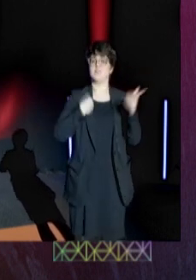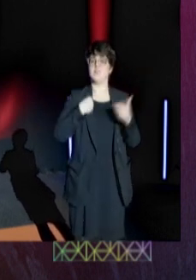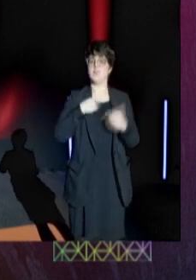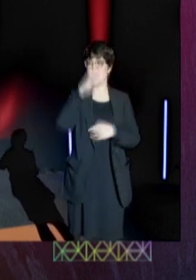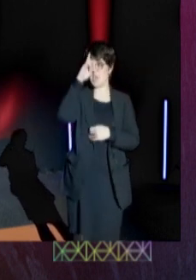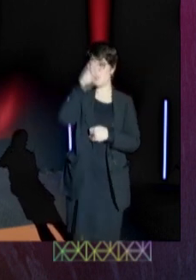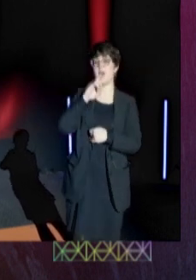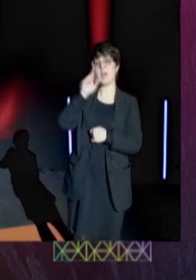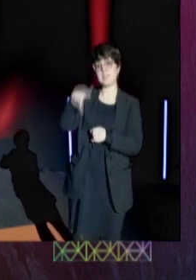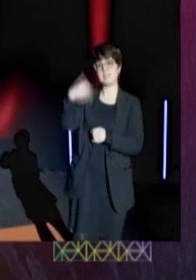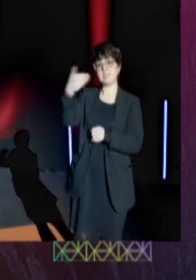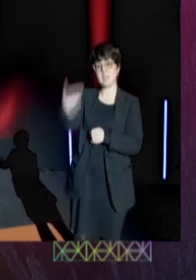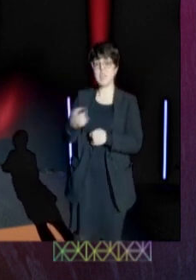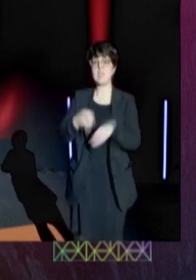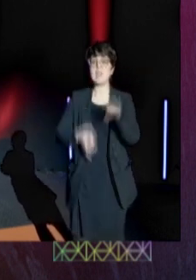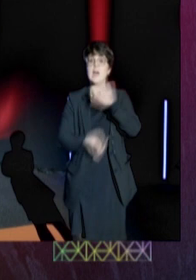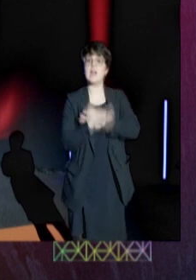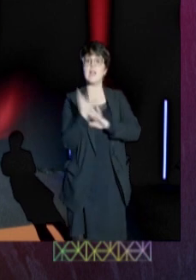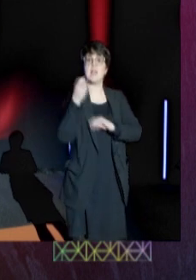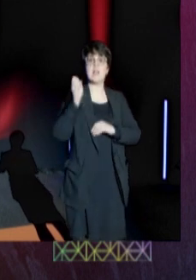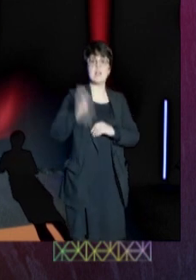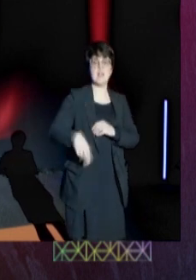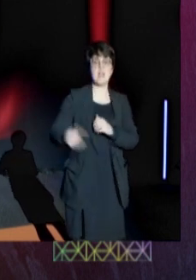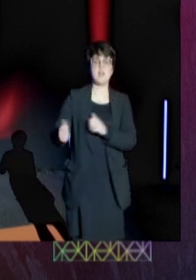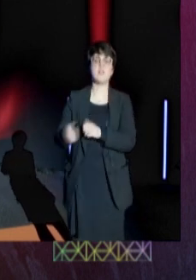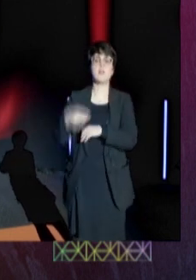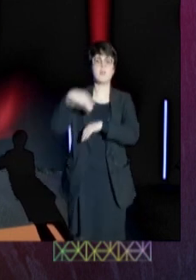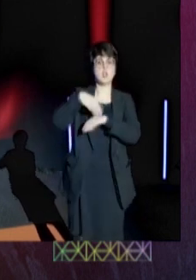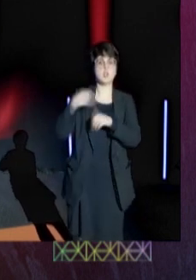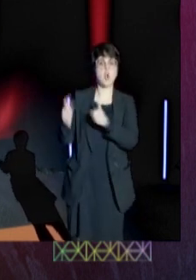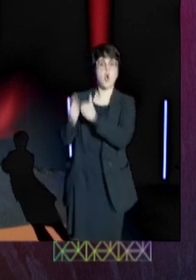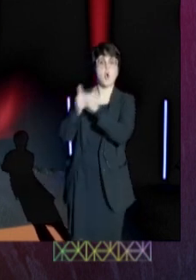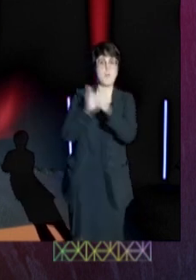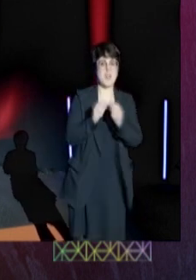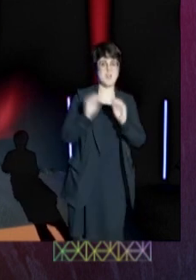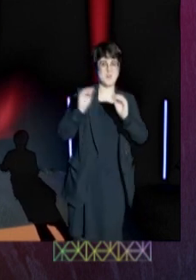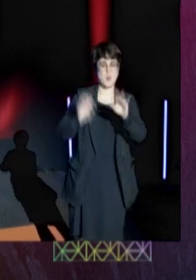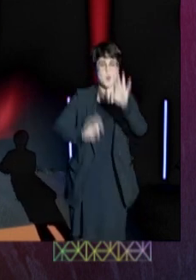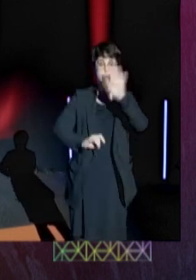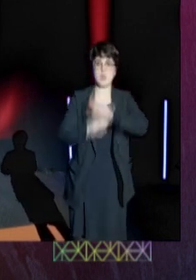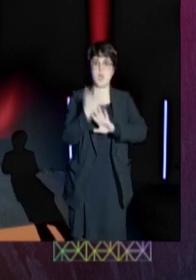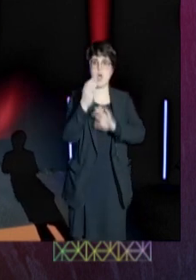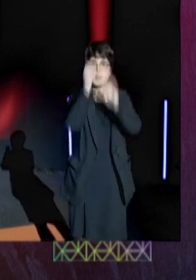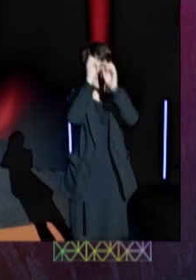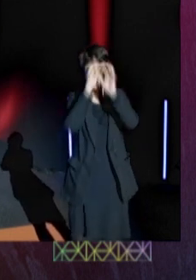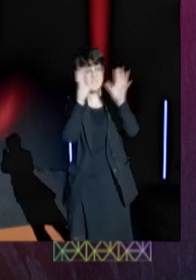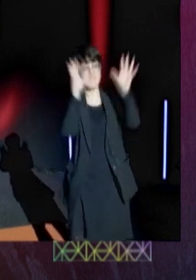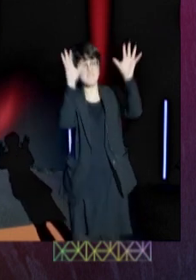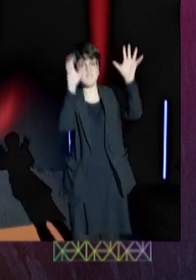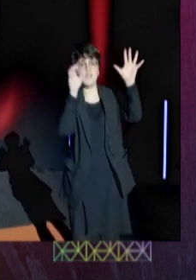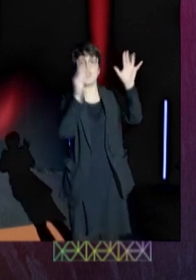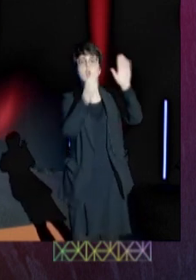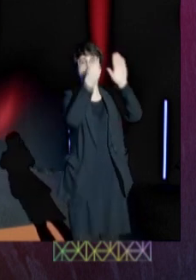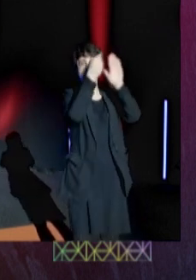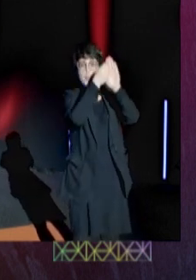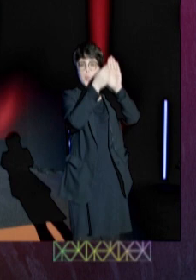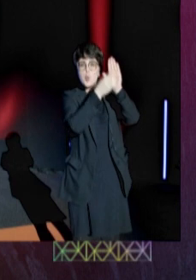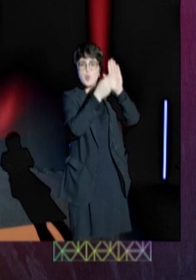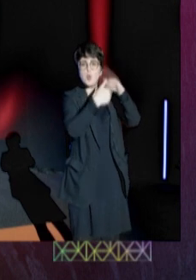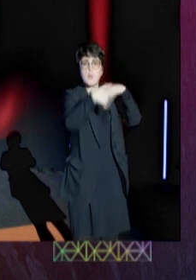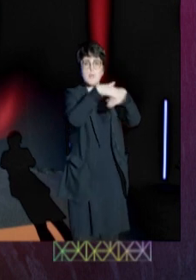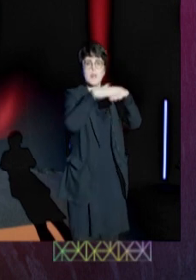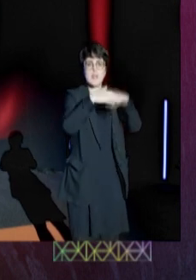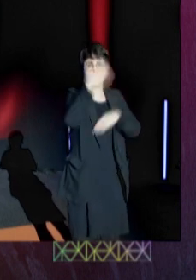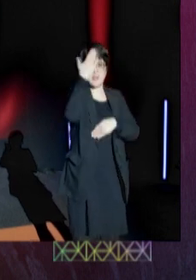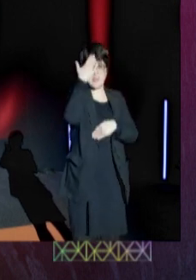continuación las Ha generado el copilot de Microsoft eh intentando evocar lo que los puntos fundamentales de de